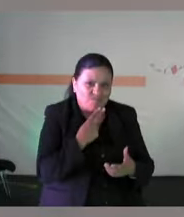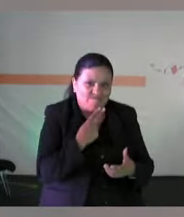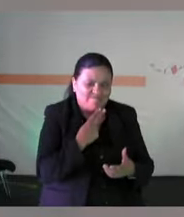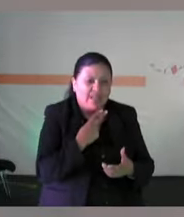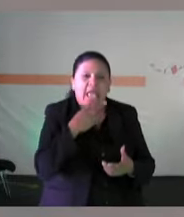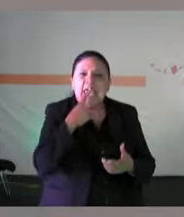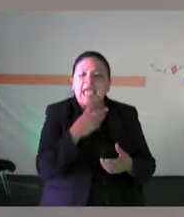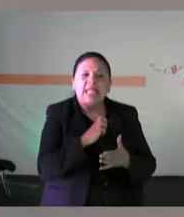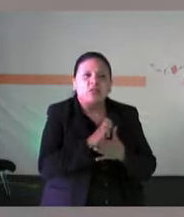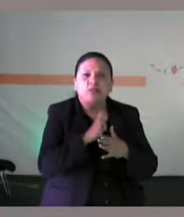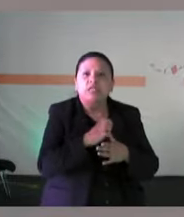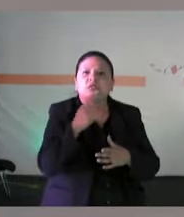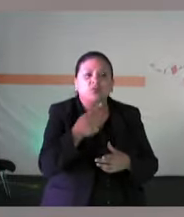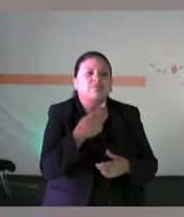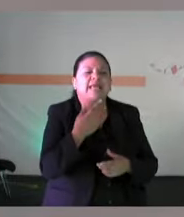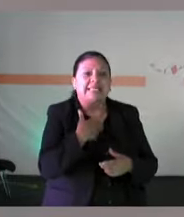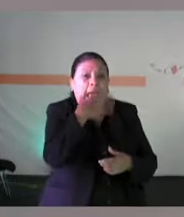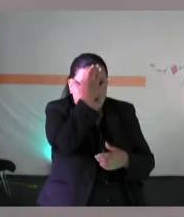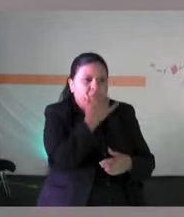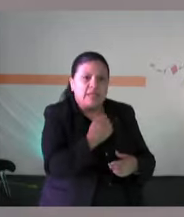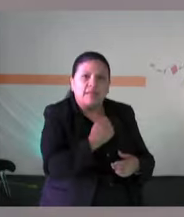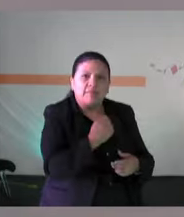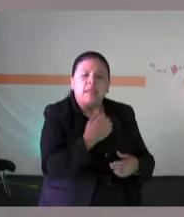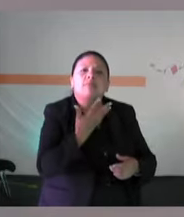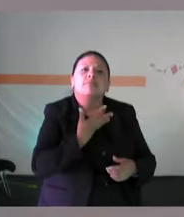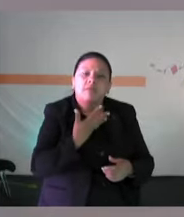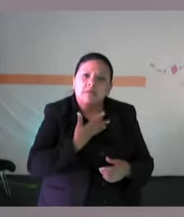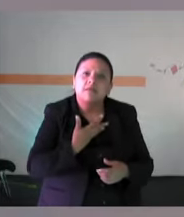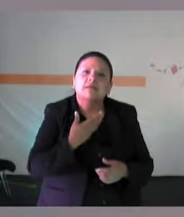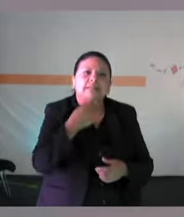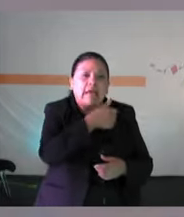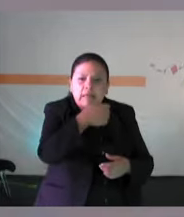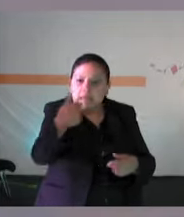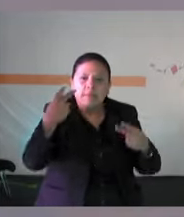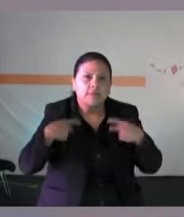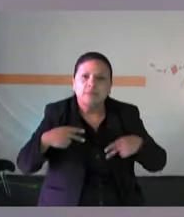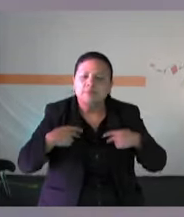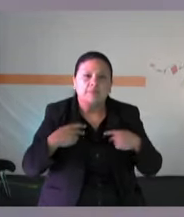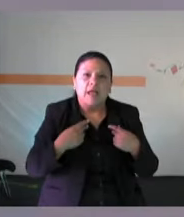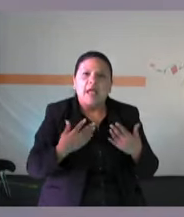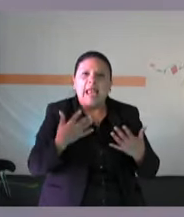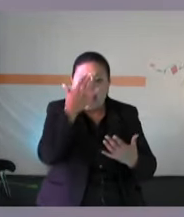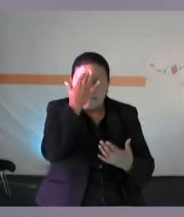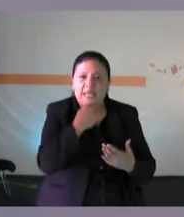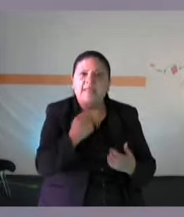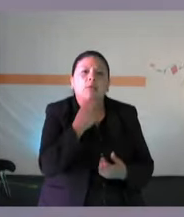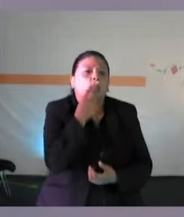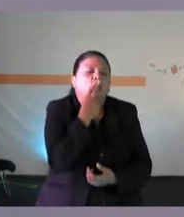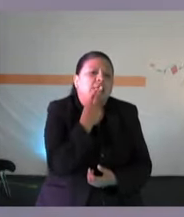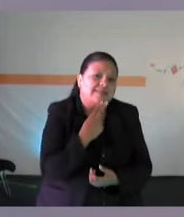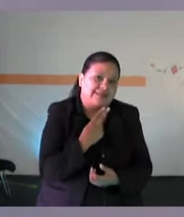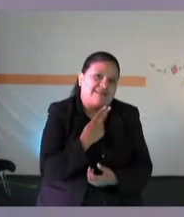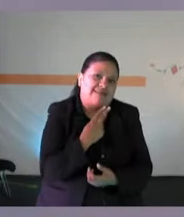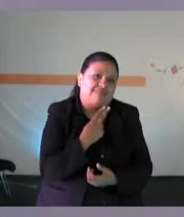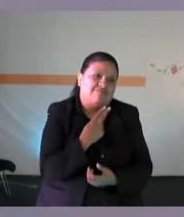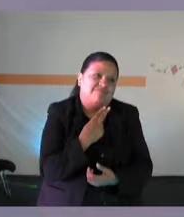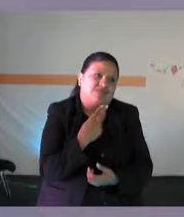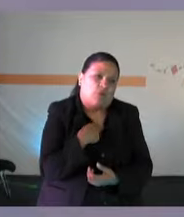tienes que hacer algo con tus talentos, ¿no? Y yo desde muy chica me di cuenta de que tenía